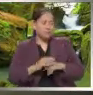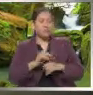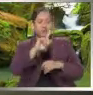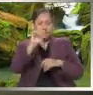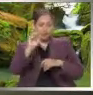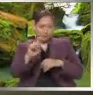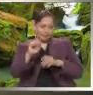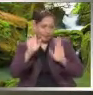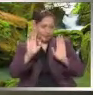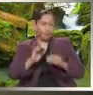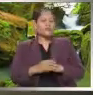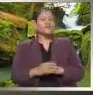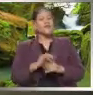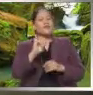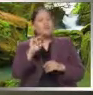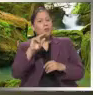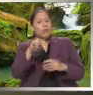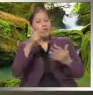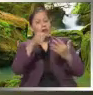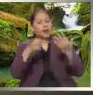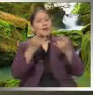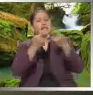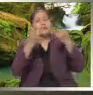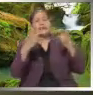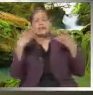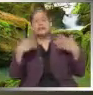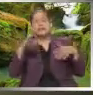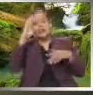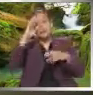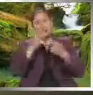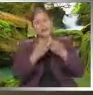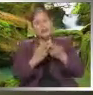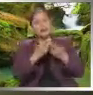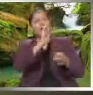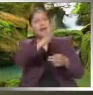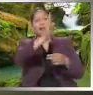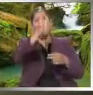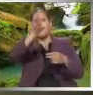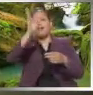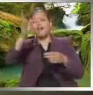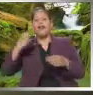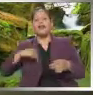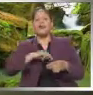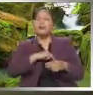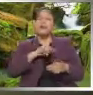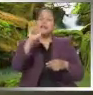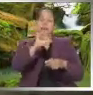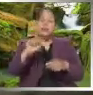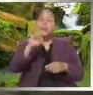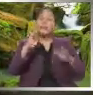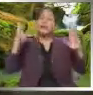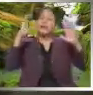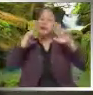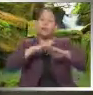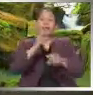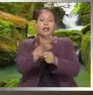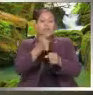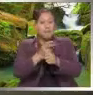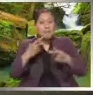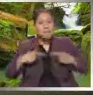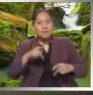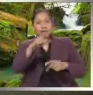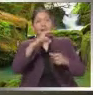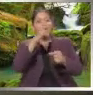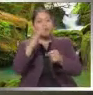que sucedió. Juan, muchas leyendas y bueno, pues muchos recorridos que podemos pasar todo el fin de semana. También hay que invitar a la gente que nos